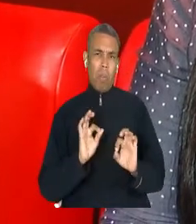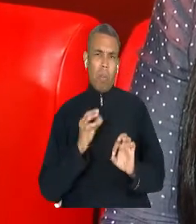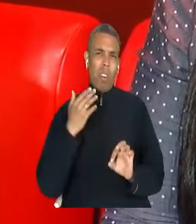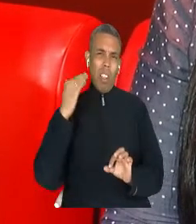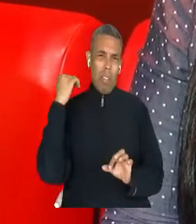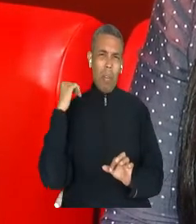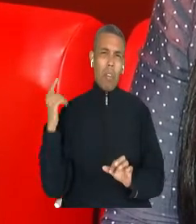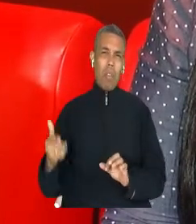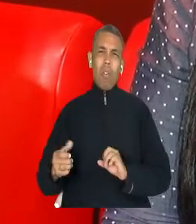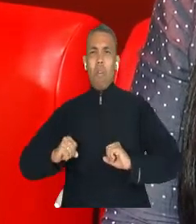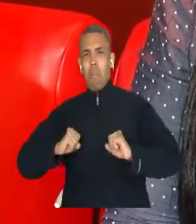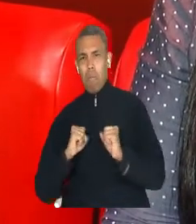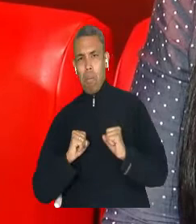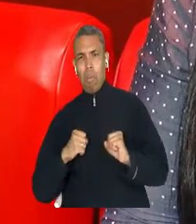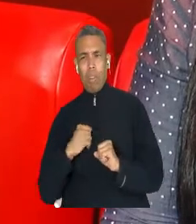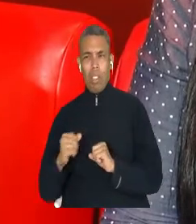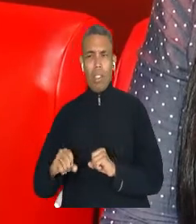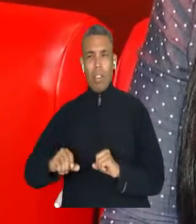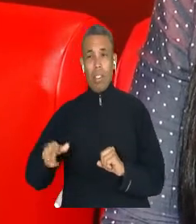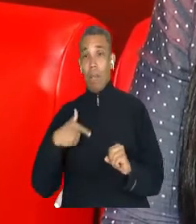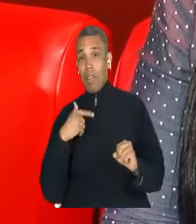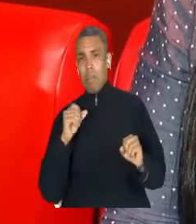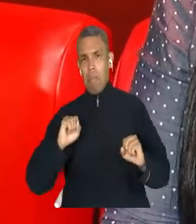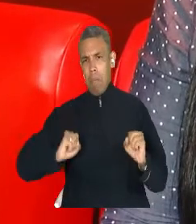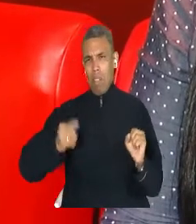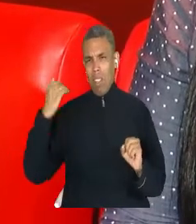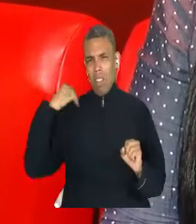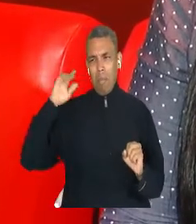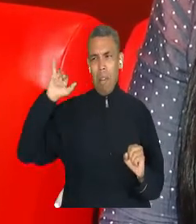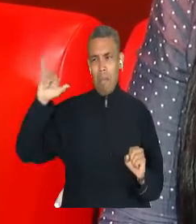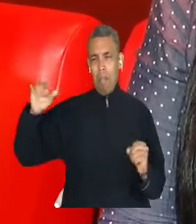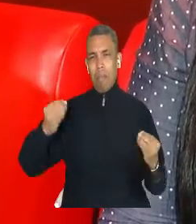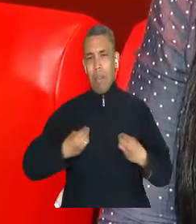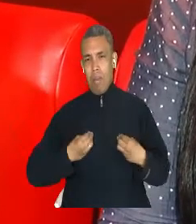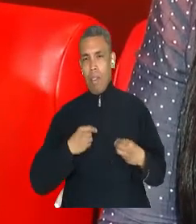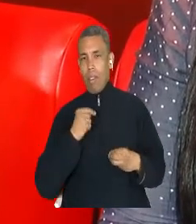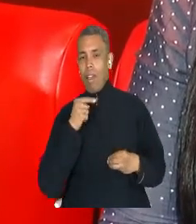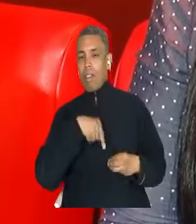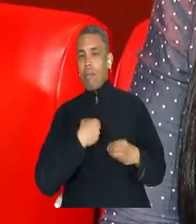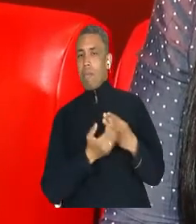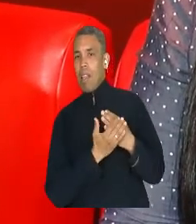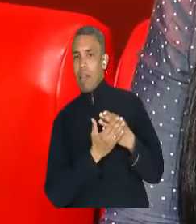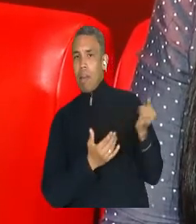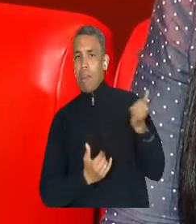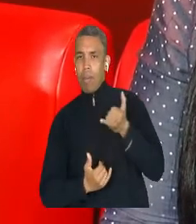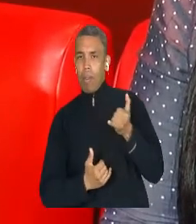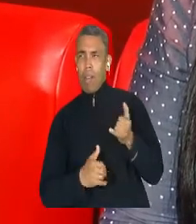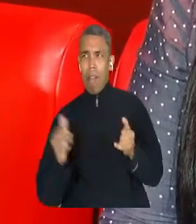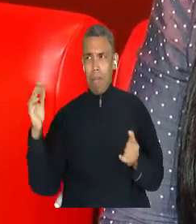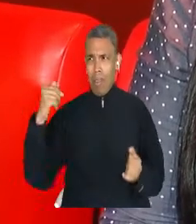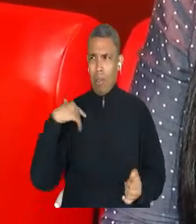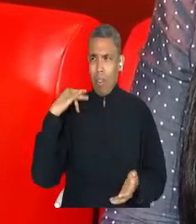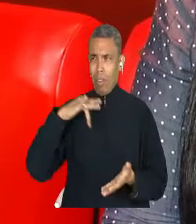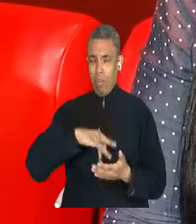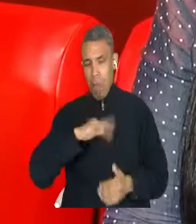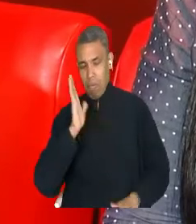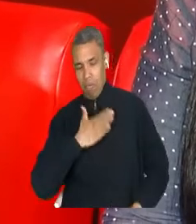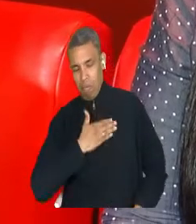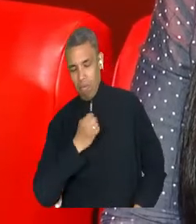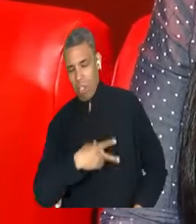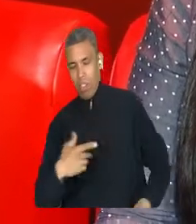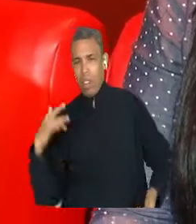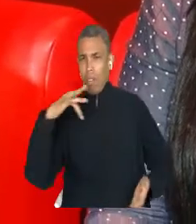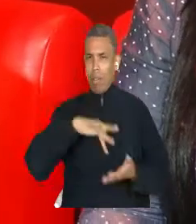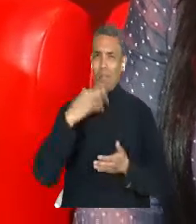que es el bar que más respaldo le ha brindado a la música vallenata aquí en Barranca